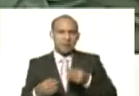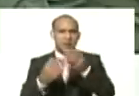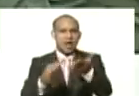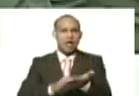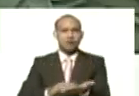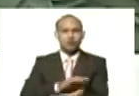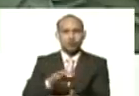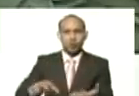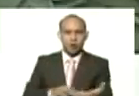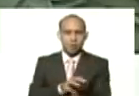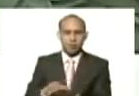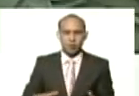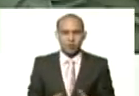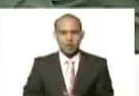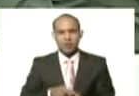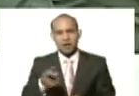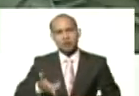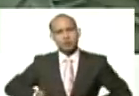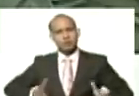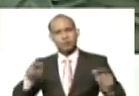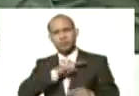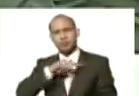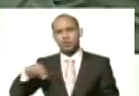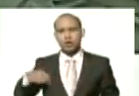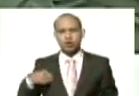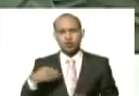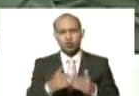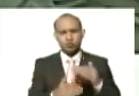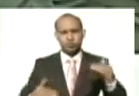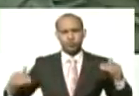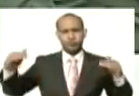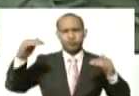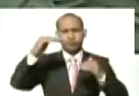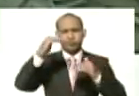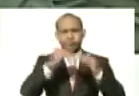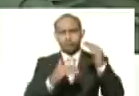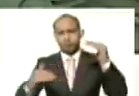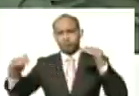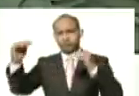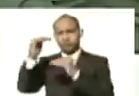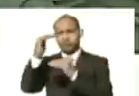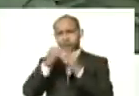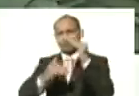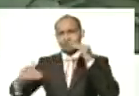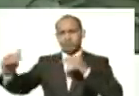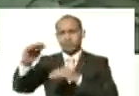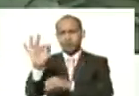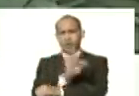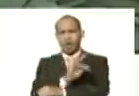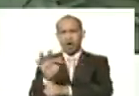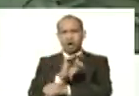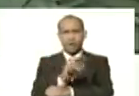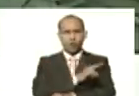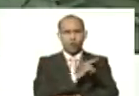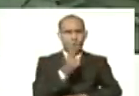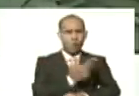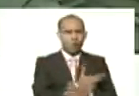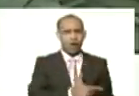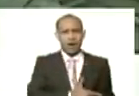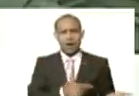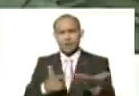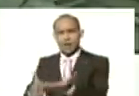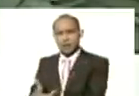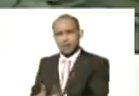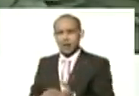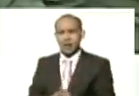los problemas y esto nos va a permitir a nosotros crecer, crecer y crecer en función de una Fuerza Armada, como usted lo ha